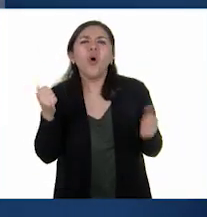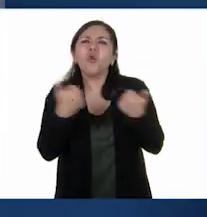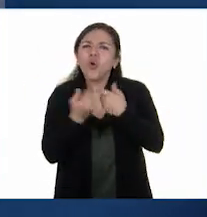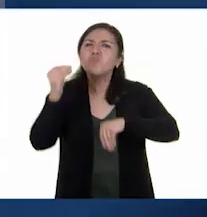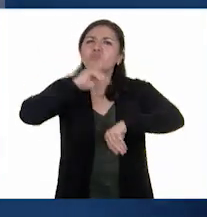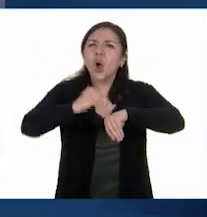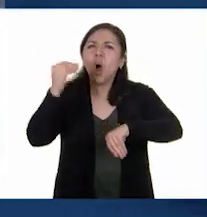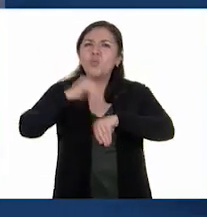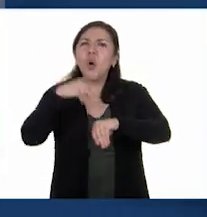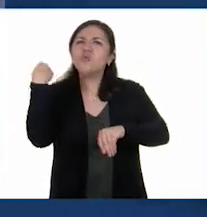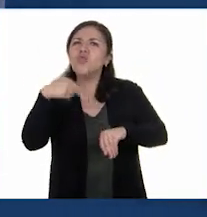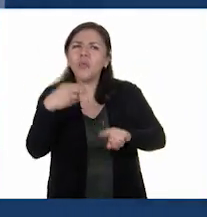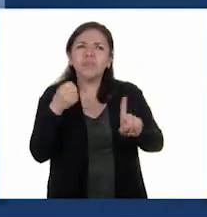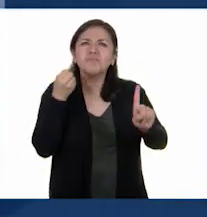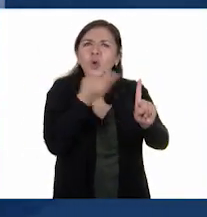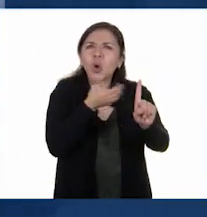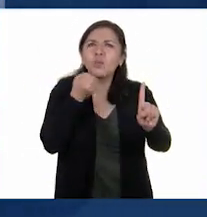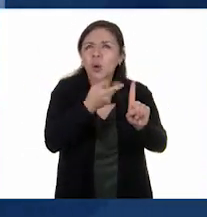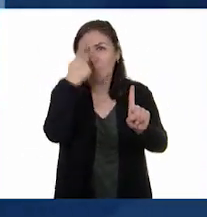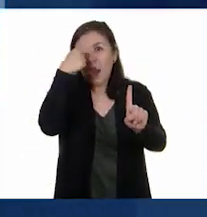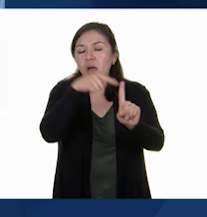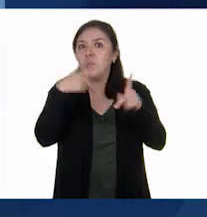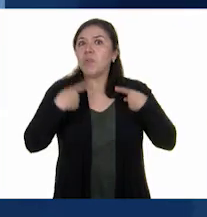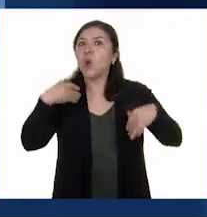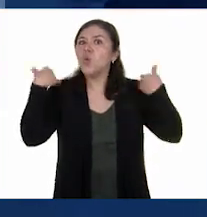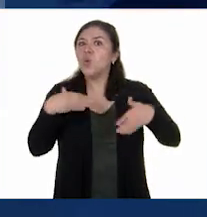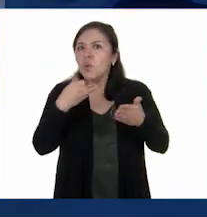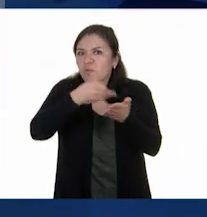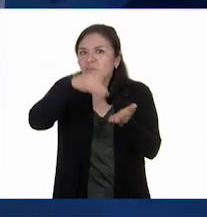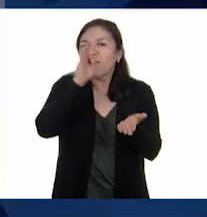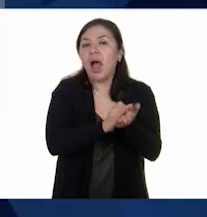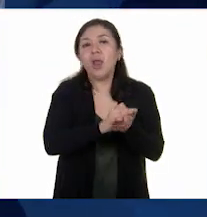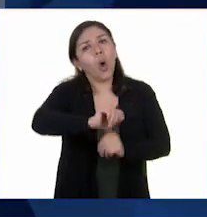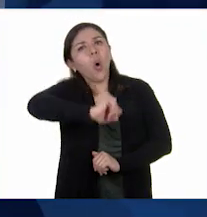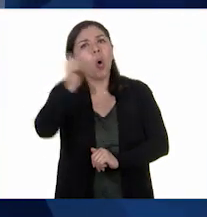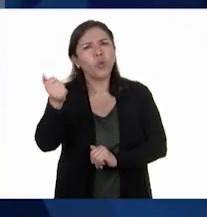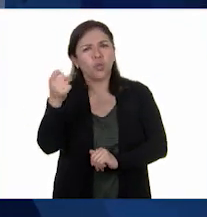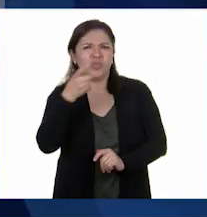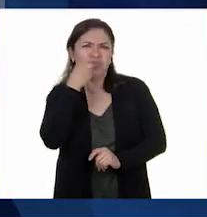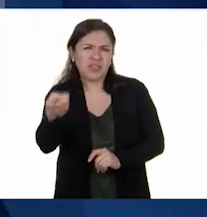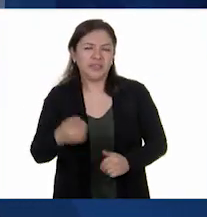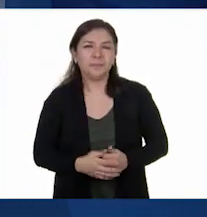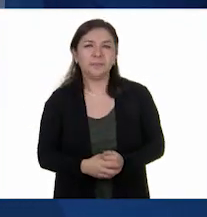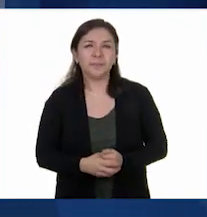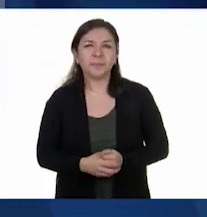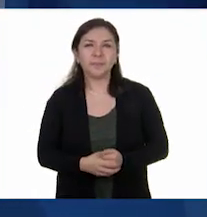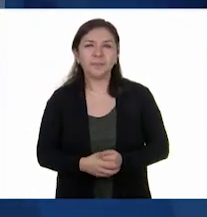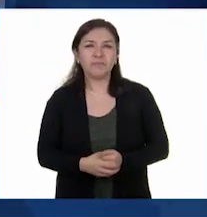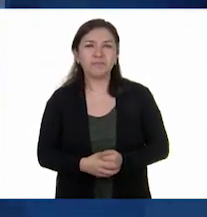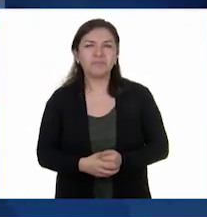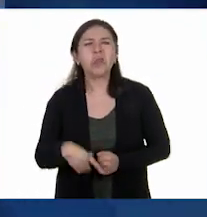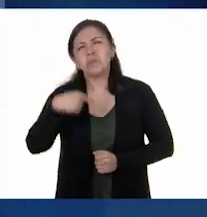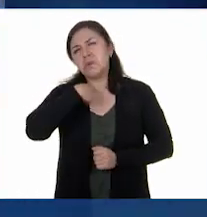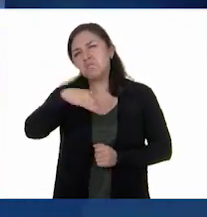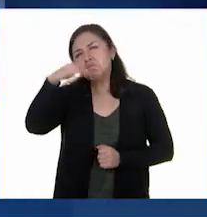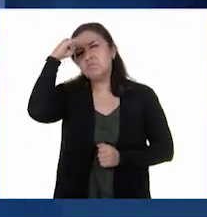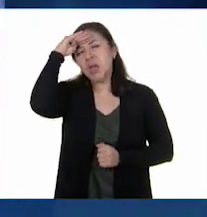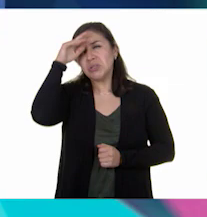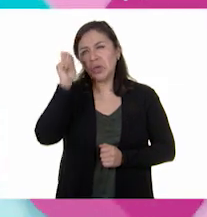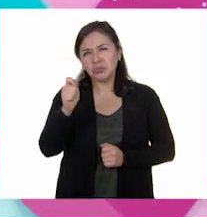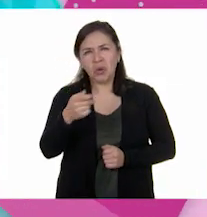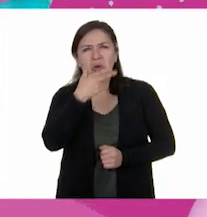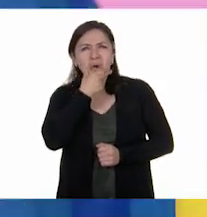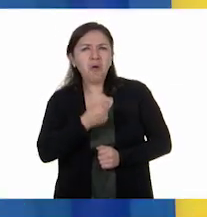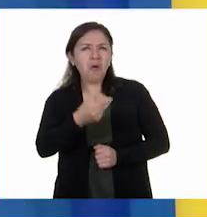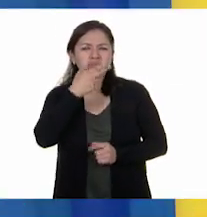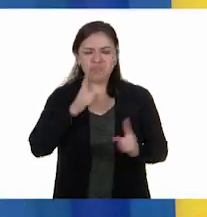y destacando sus logros para ensalzar su figura, otro personaje afirma: pues se me hace que de hombre a hombre